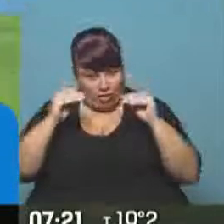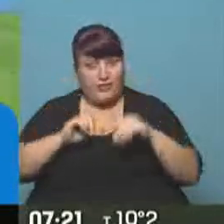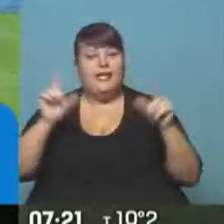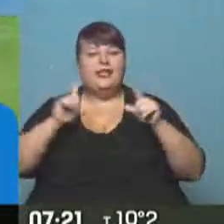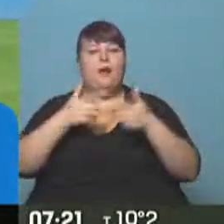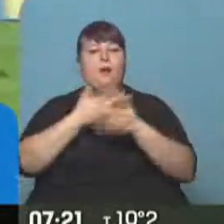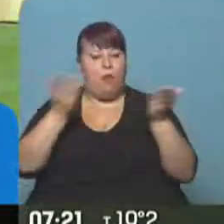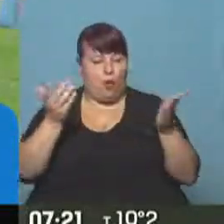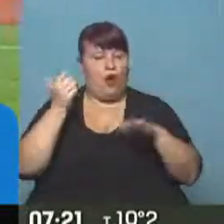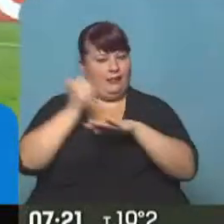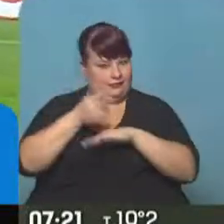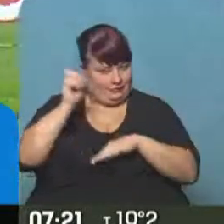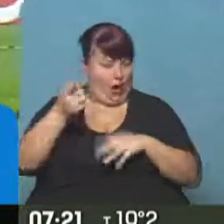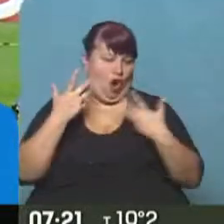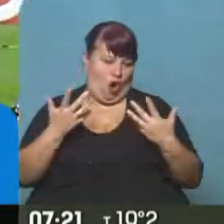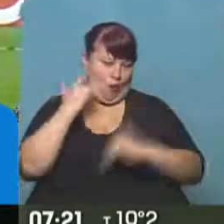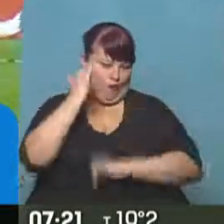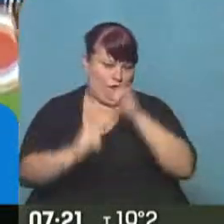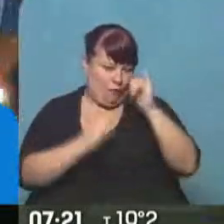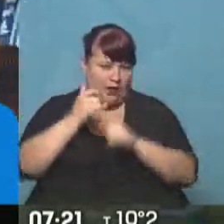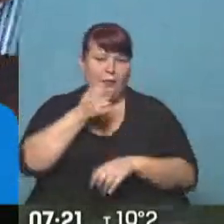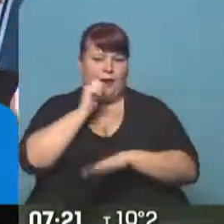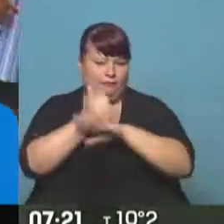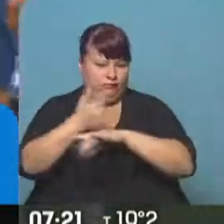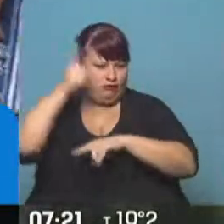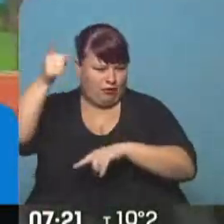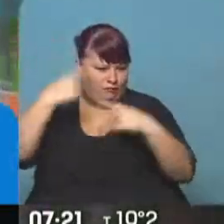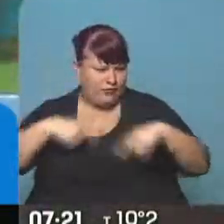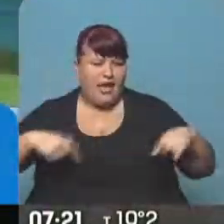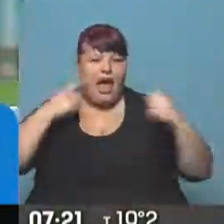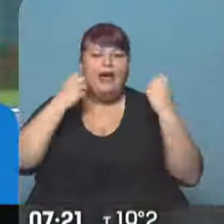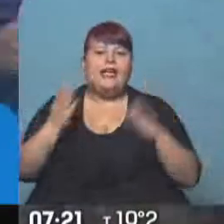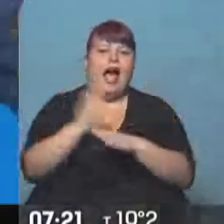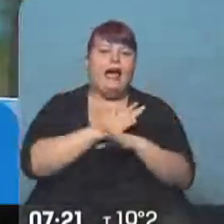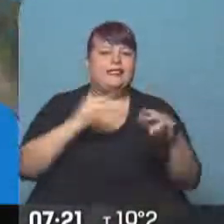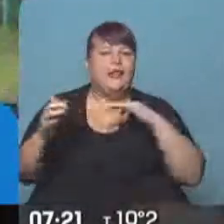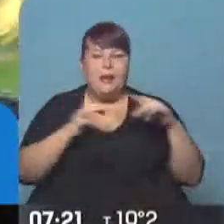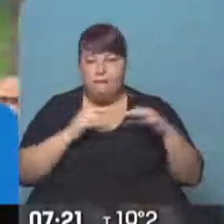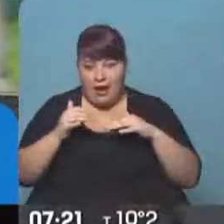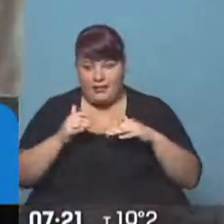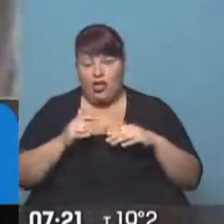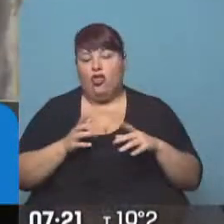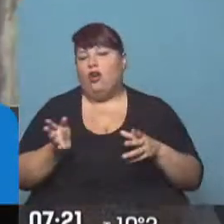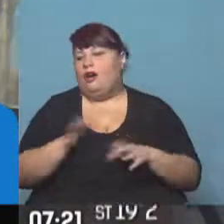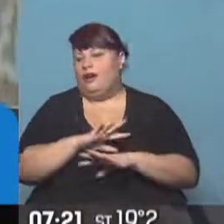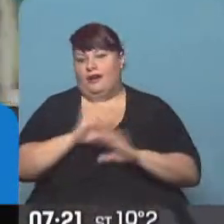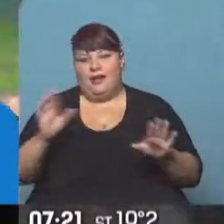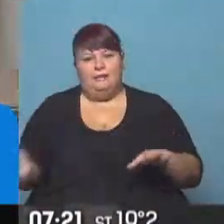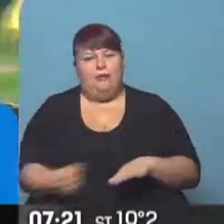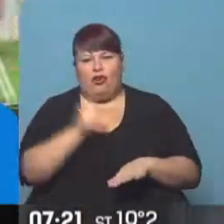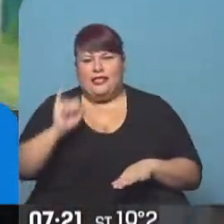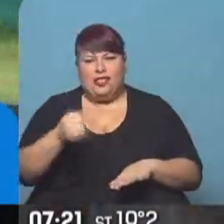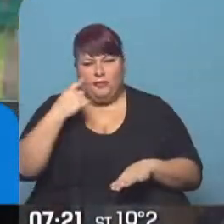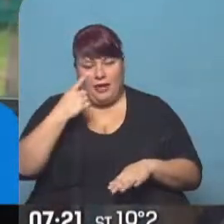Televisión Pública Noticias, obviamente informando, móvil en vivo y demás, metiéndonos en la previa de un partido desde todo punto de vista